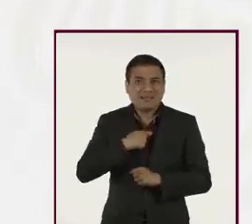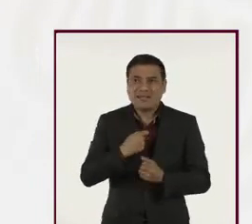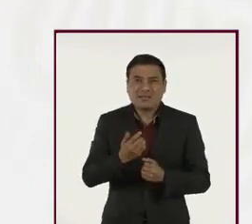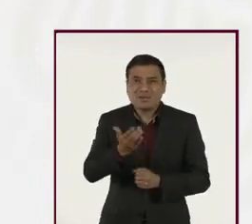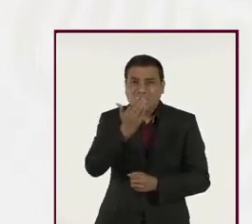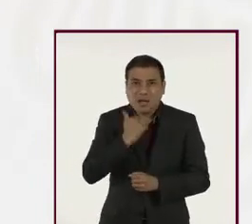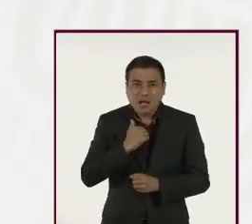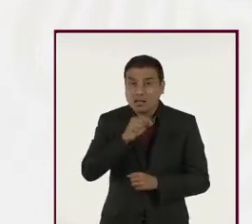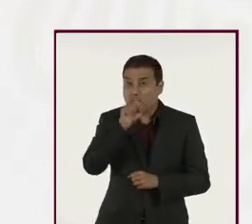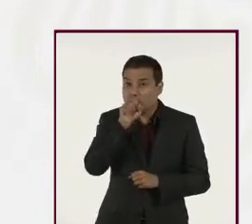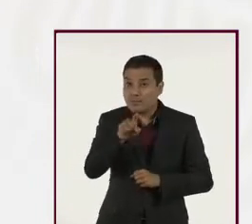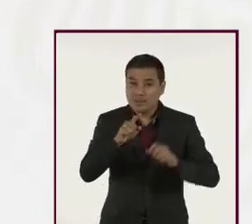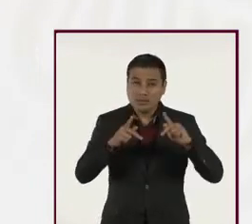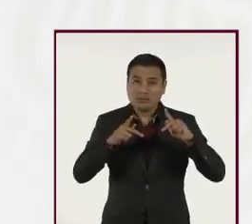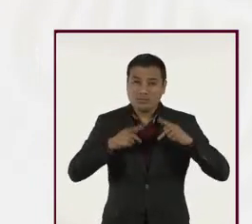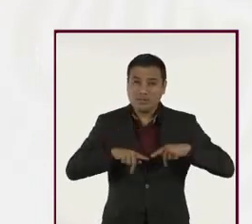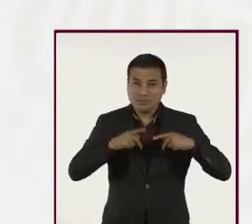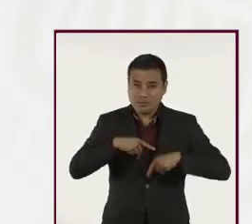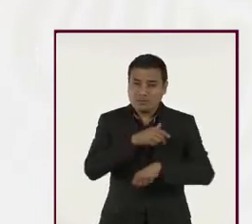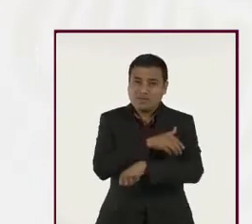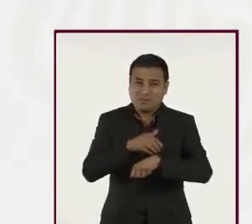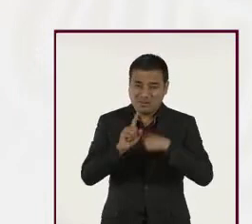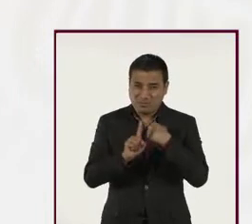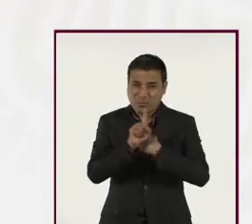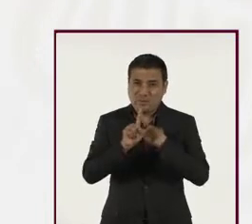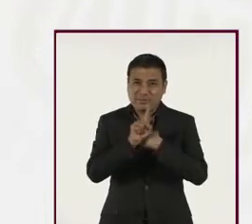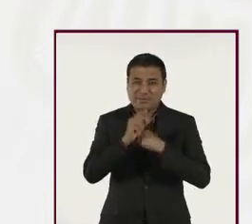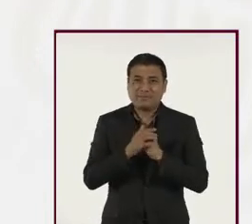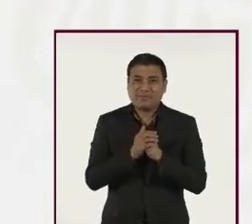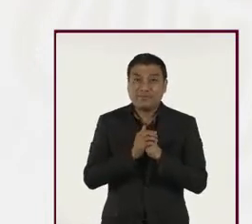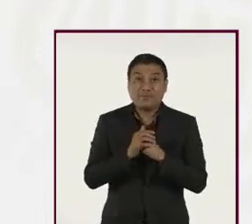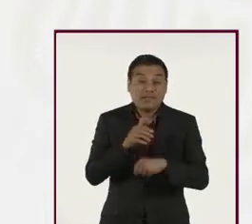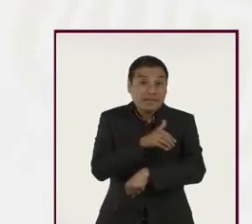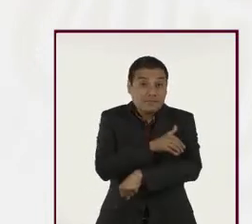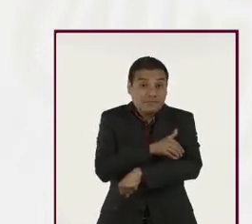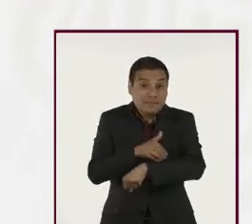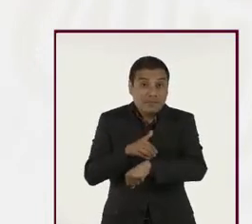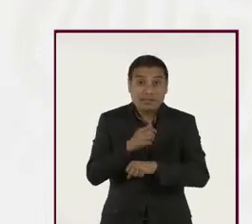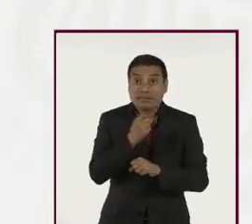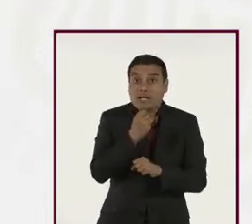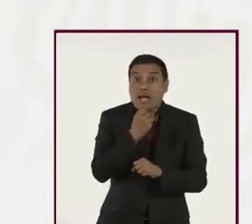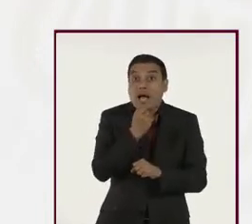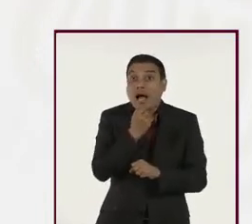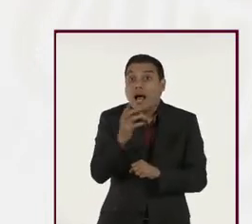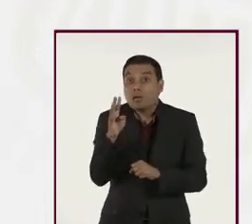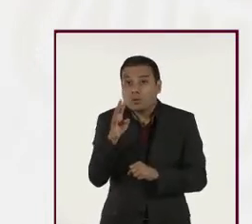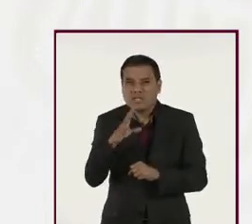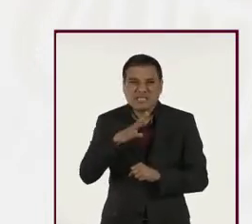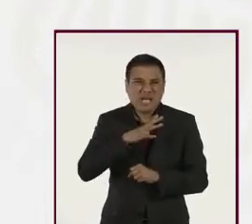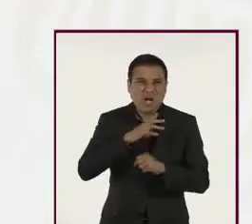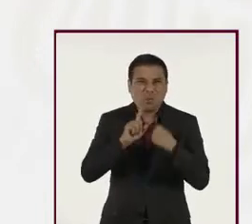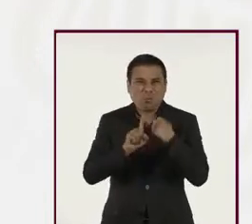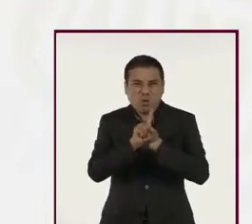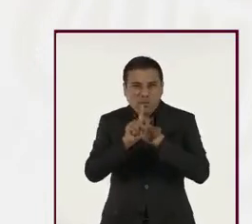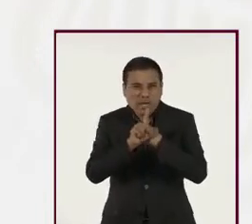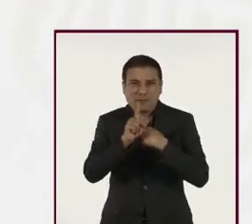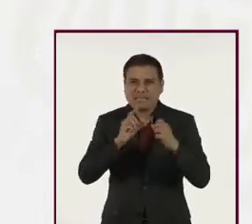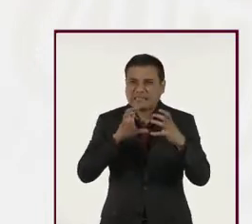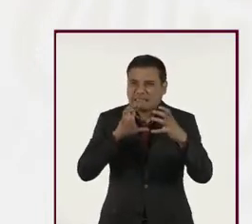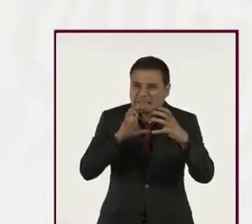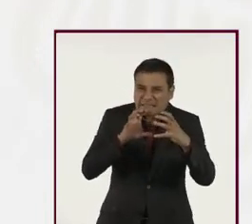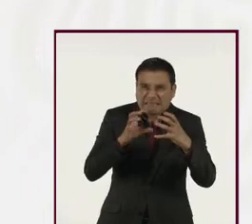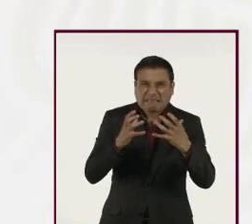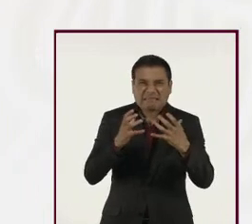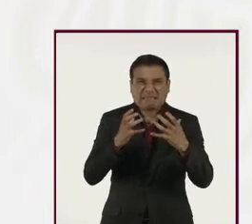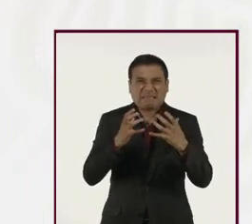un alto grado de disfunción familiar. De hecho, se habla que aquellas familias donde hay un entorno más hostil, donde hay caos,